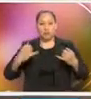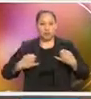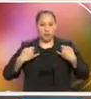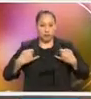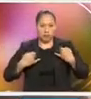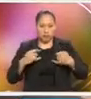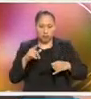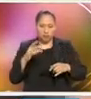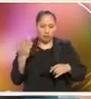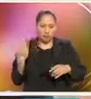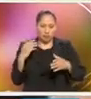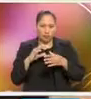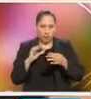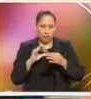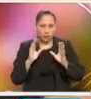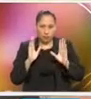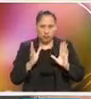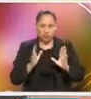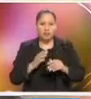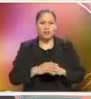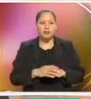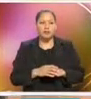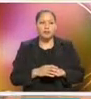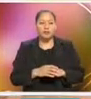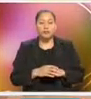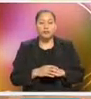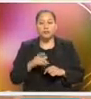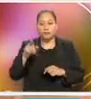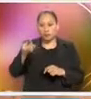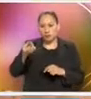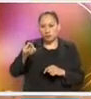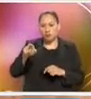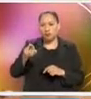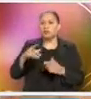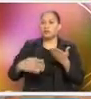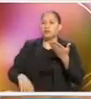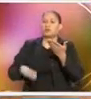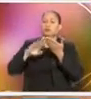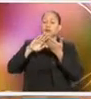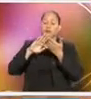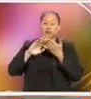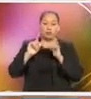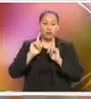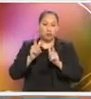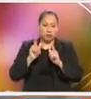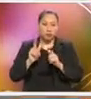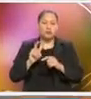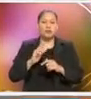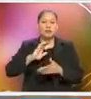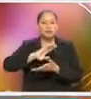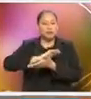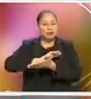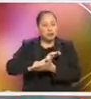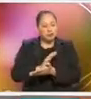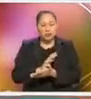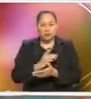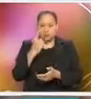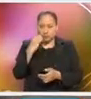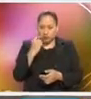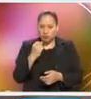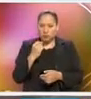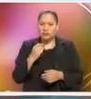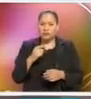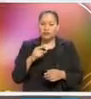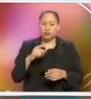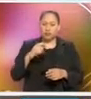como mencionamos antes, sí son agredidos, ¿no? Y ¿cómo podemos reconocer si